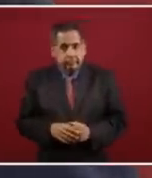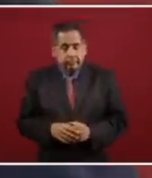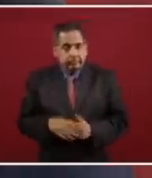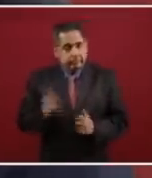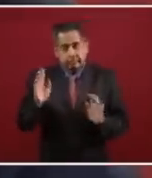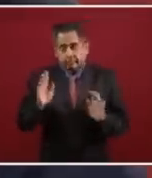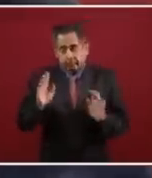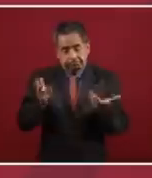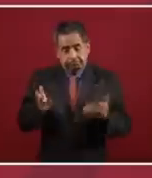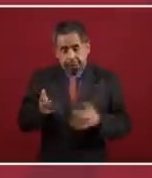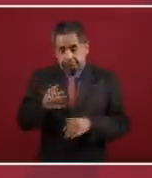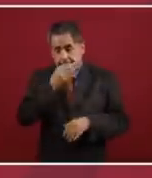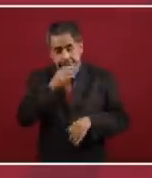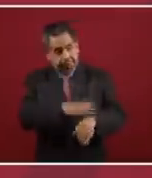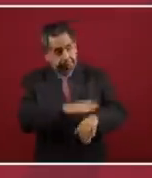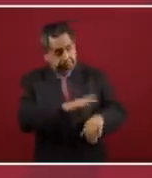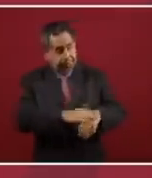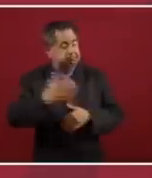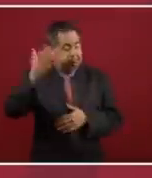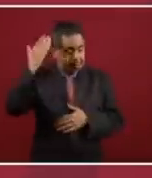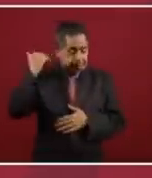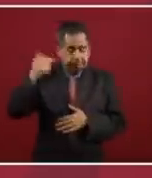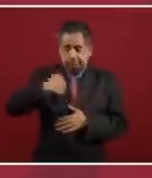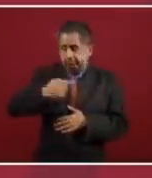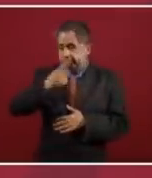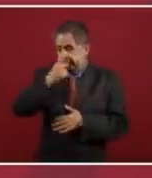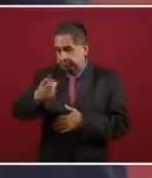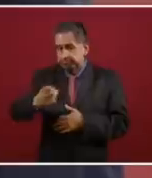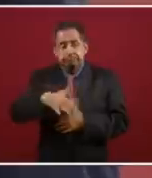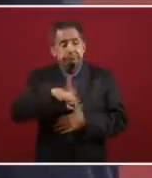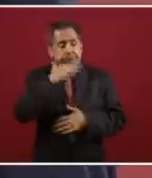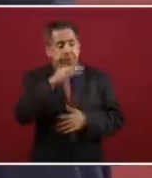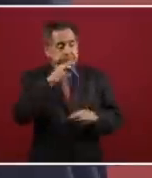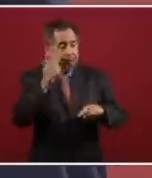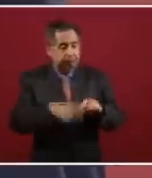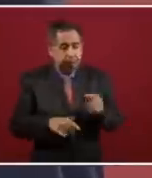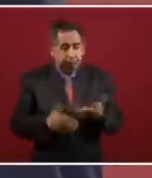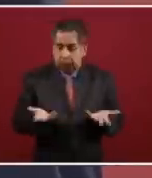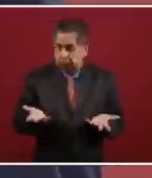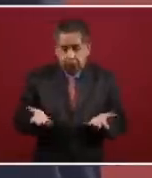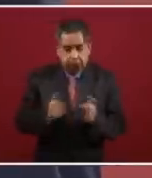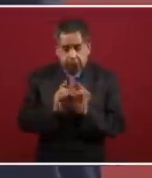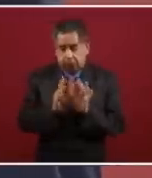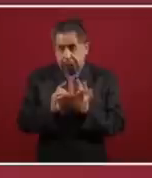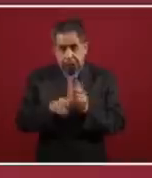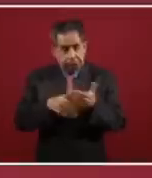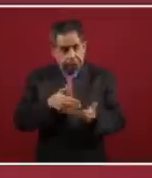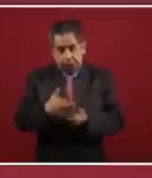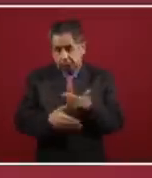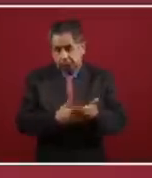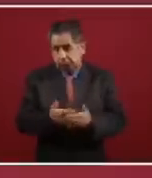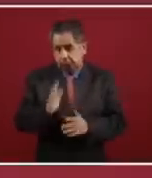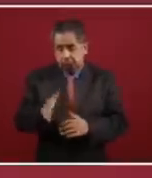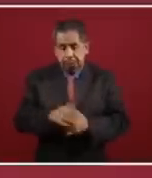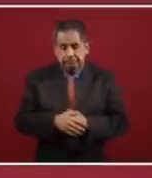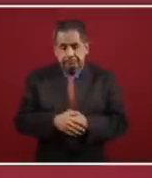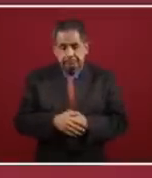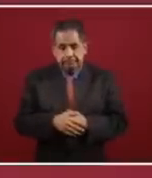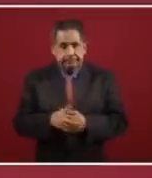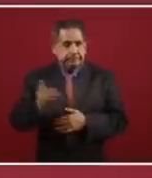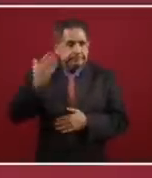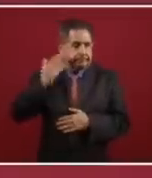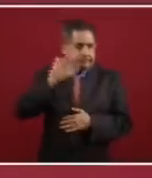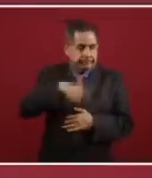pero pues fue lo que dijimos y así se están dando las cosas. Se pensó